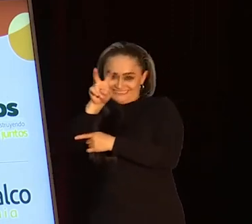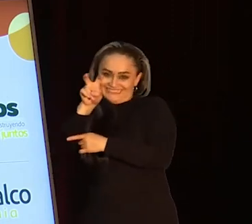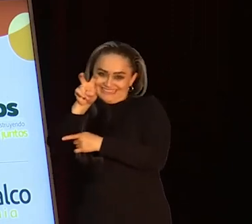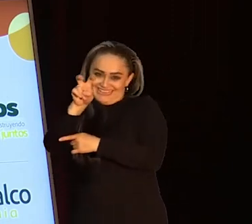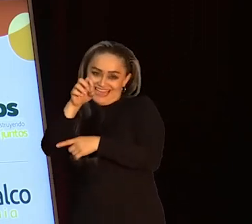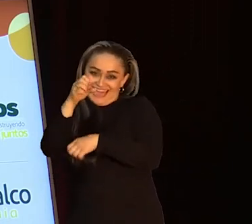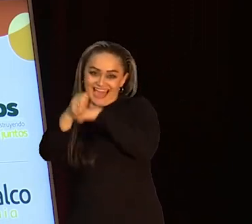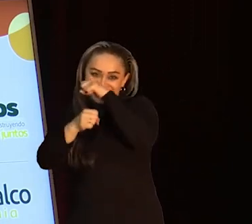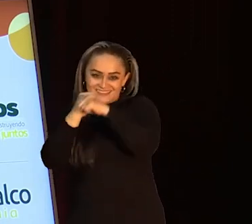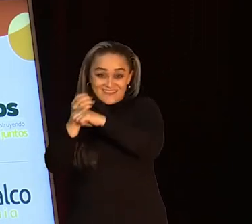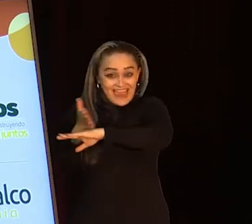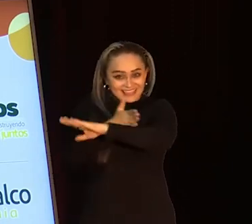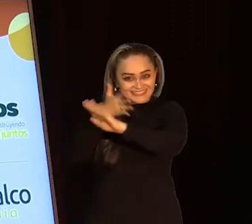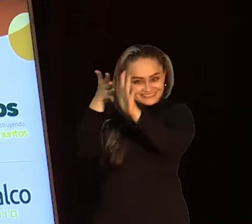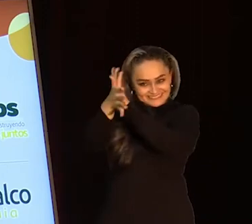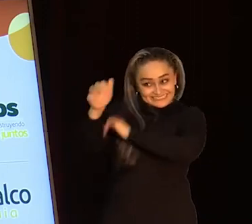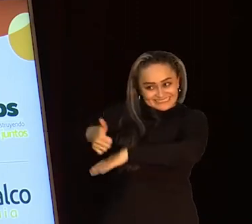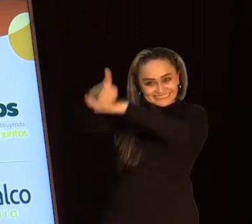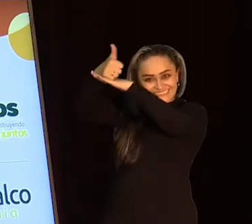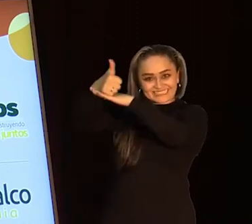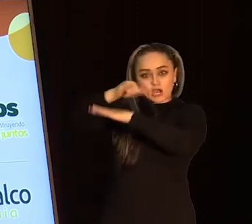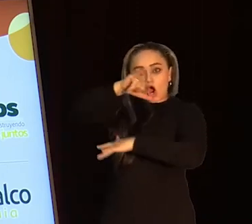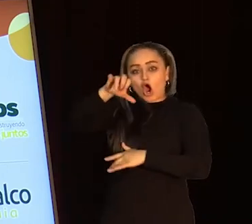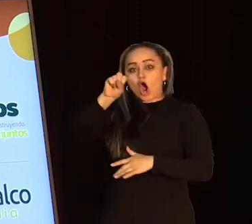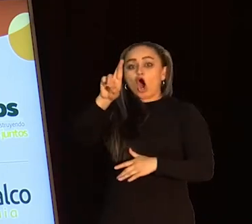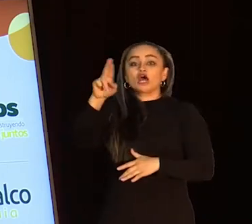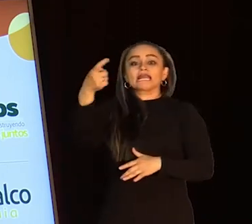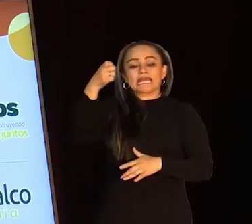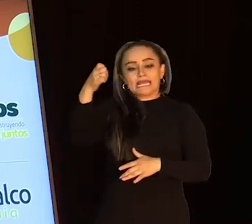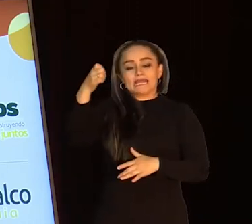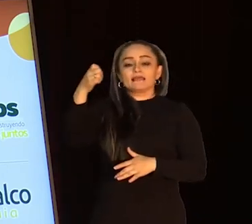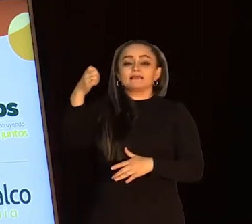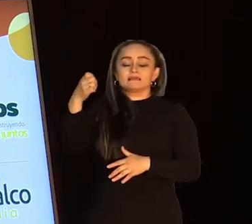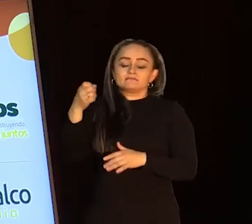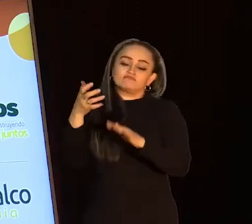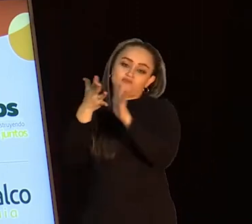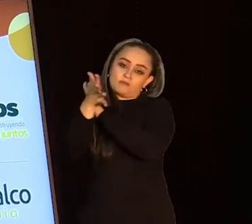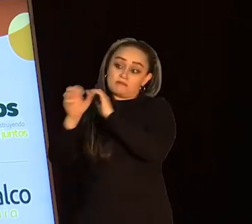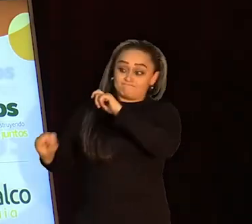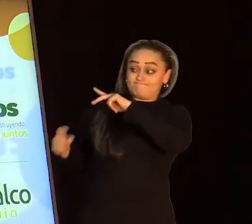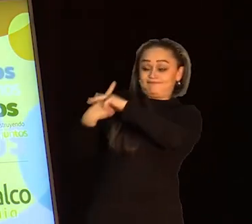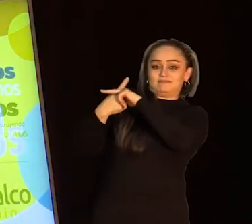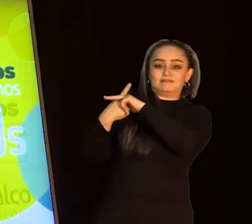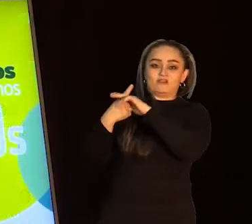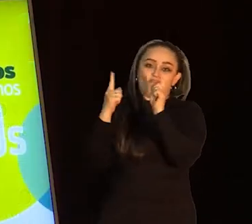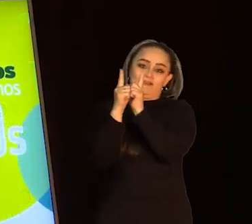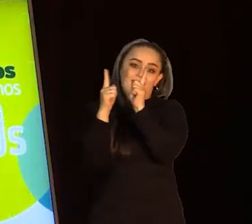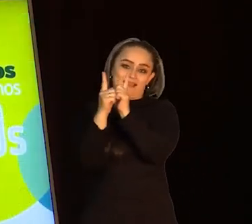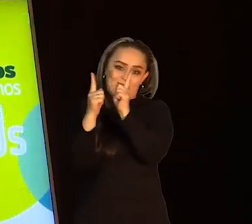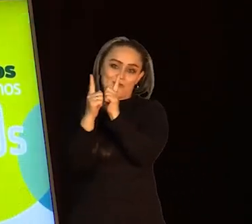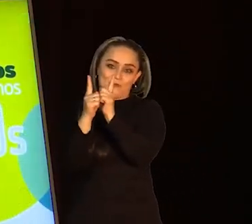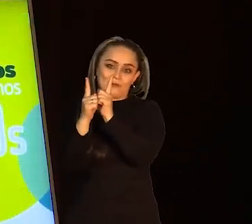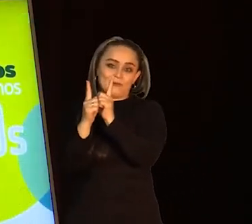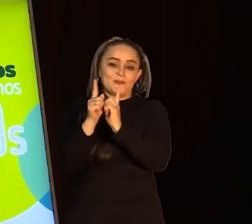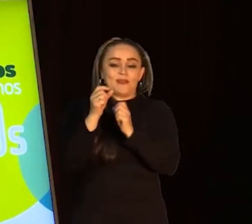precisamente, como lo dijera Jorge Alejandro, nació Confenalco, con